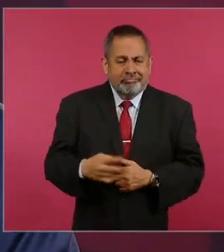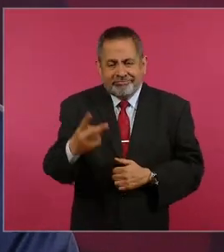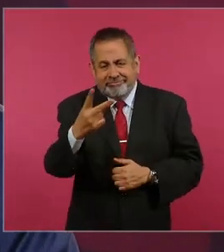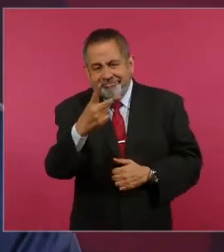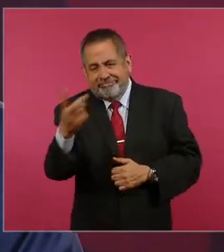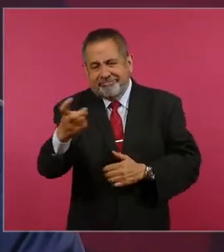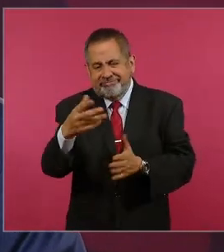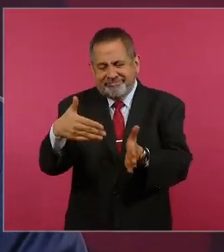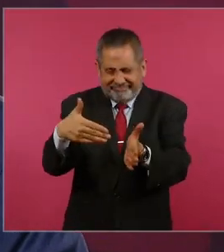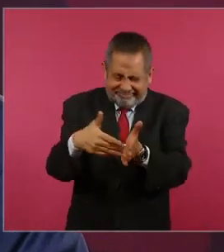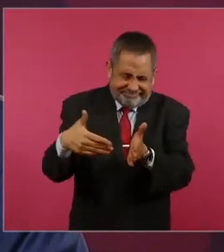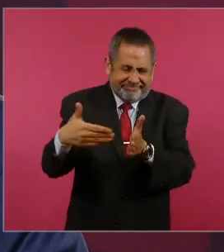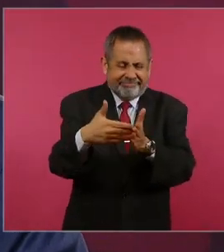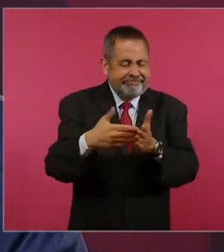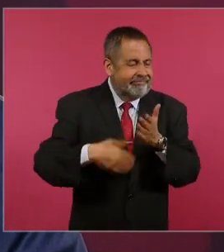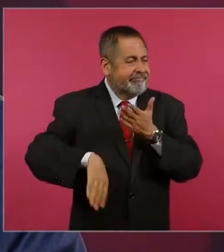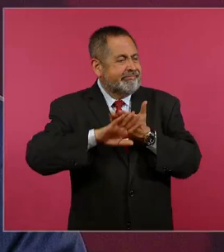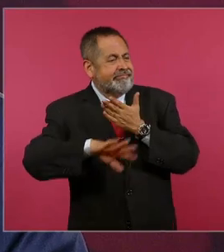200 millones,